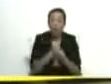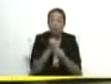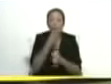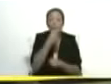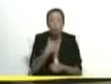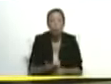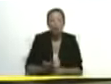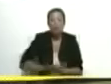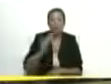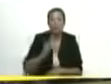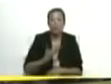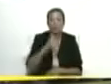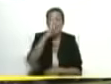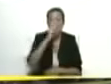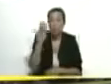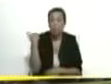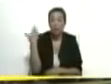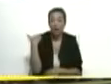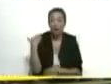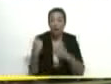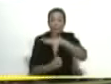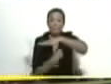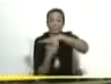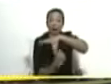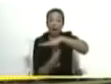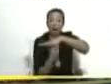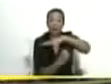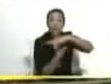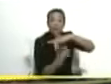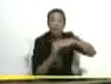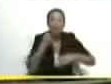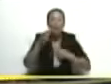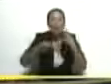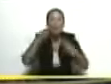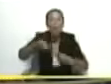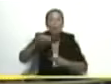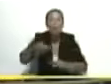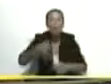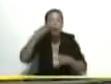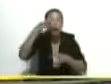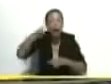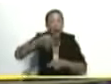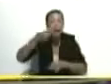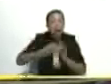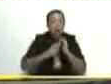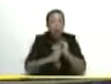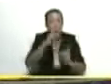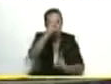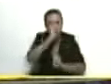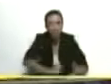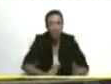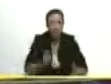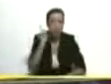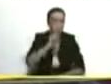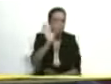bonito, importante, porque las bases, los dirigentes auténticos, honestos,